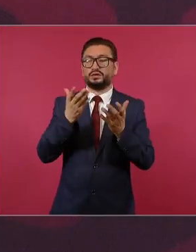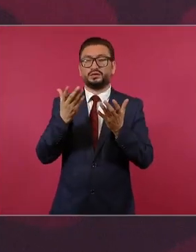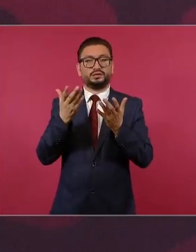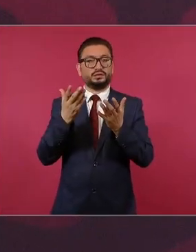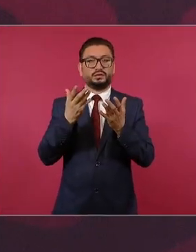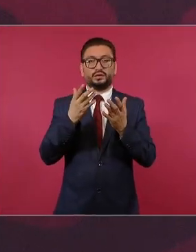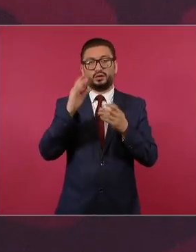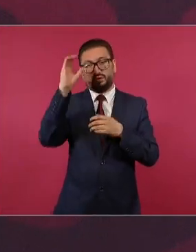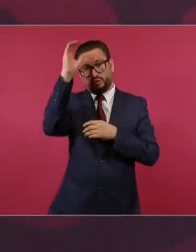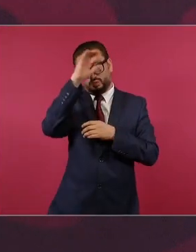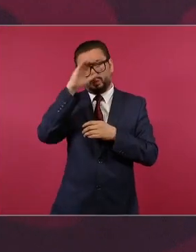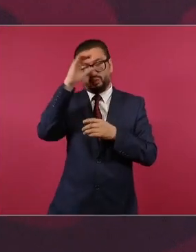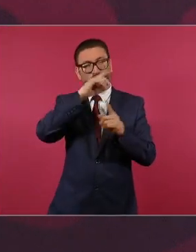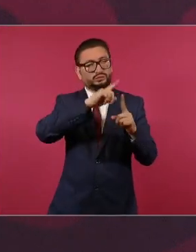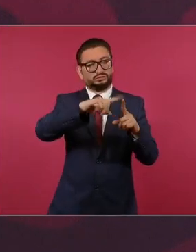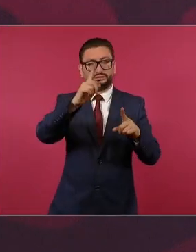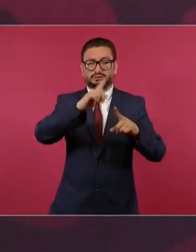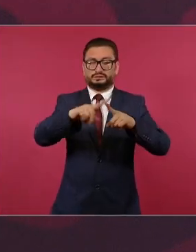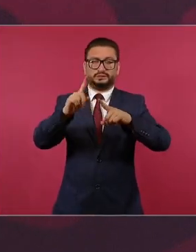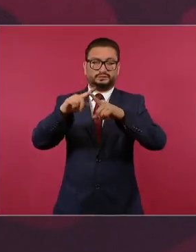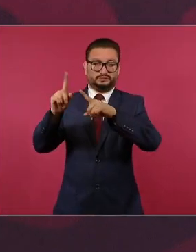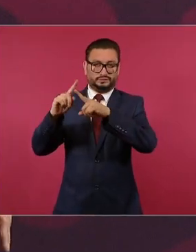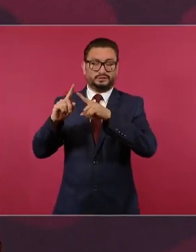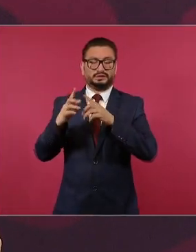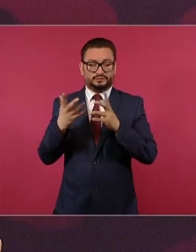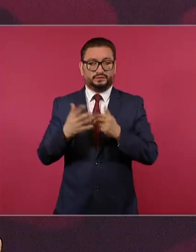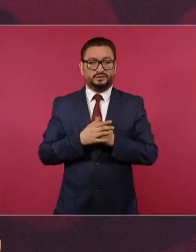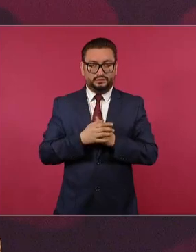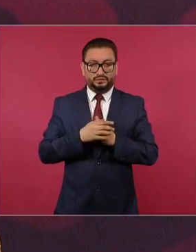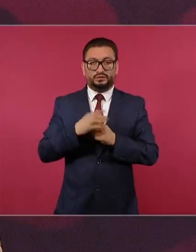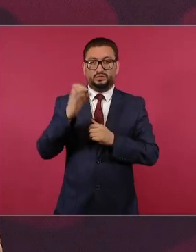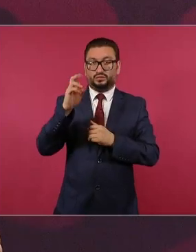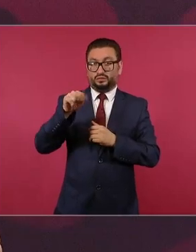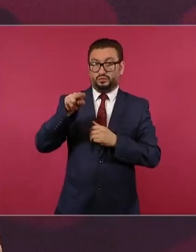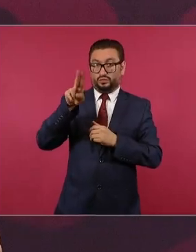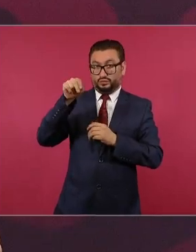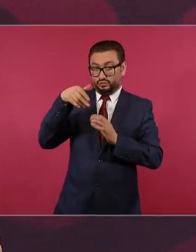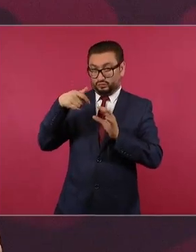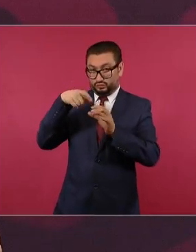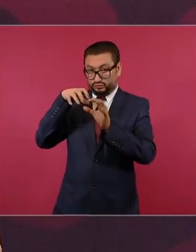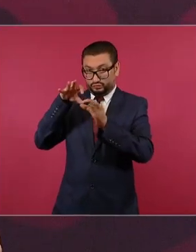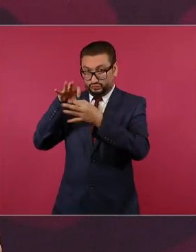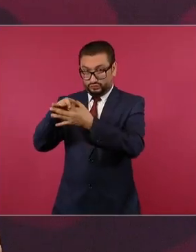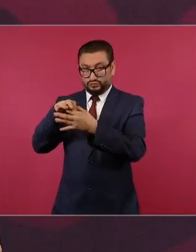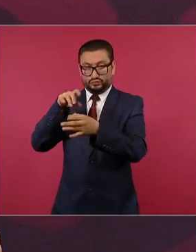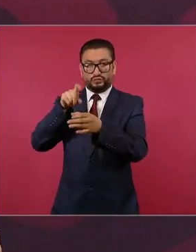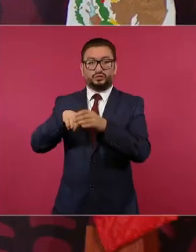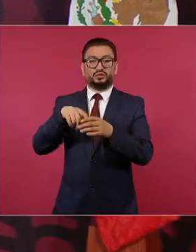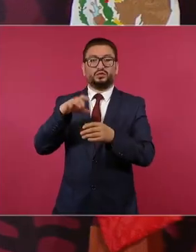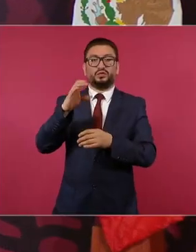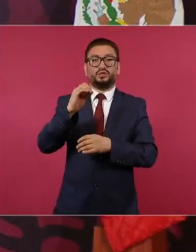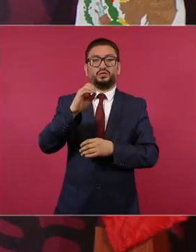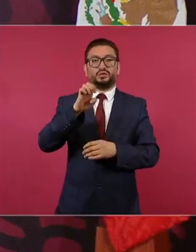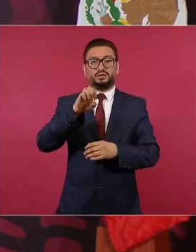de cultura, etcétera, etcétera, etcétera, de la ONU o de la